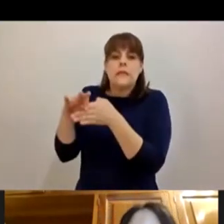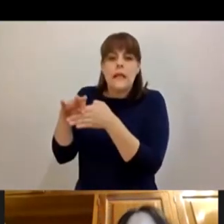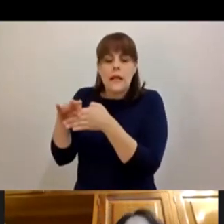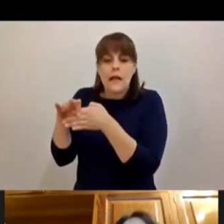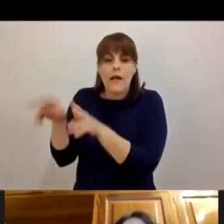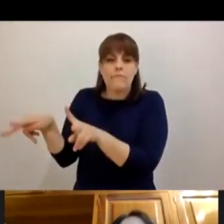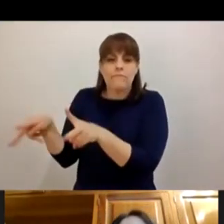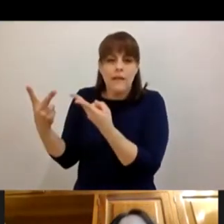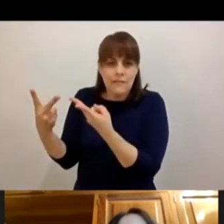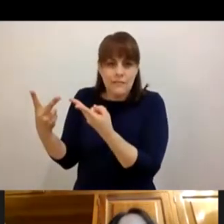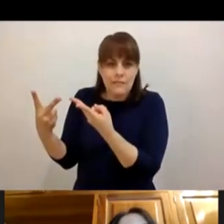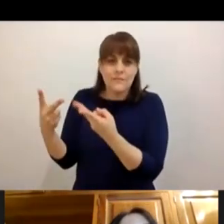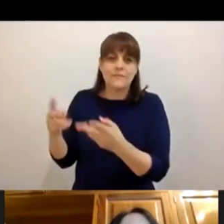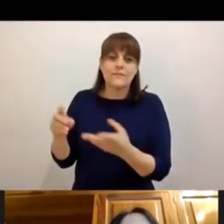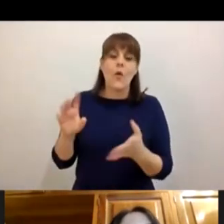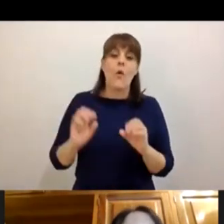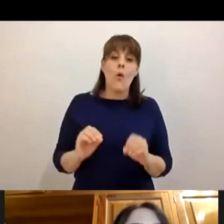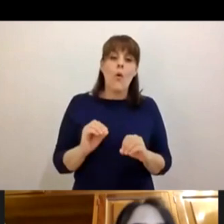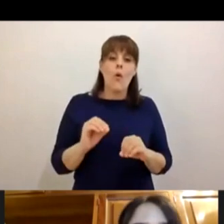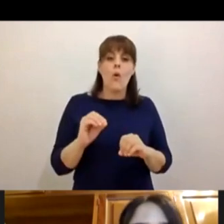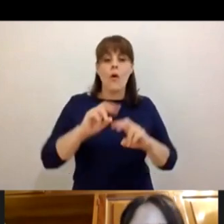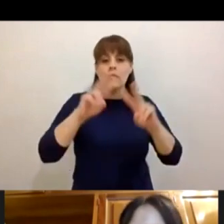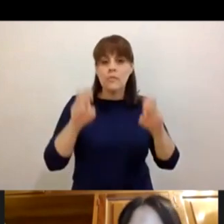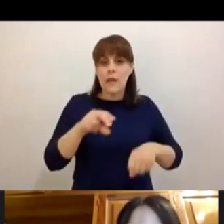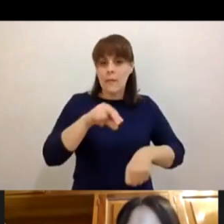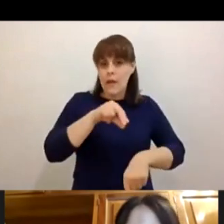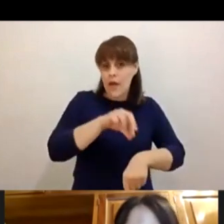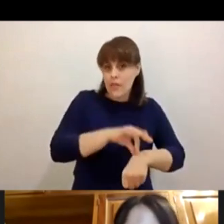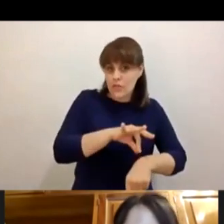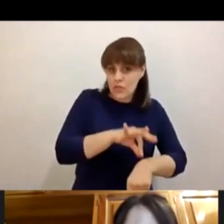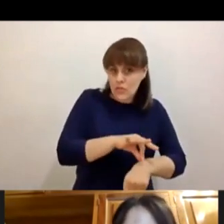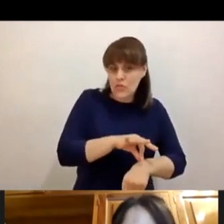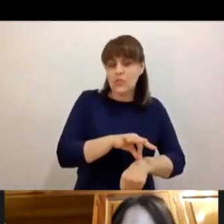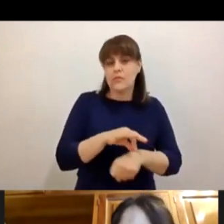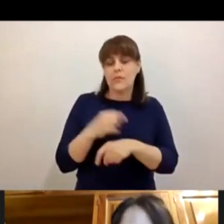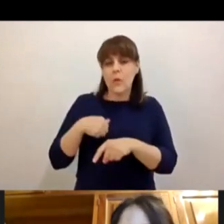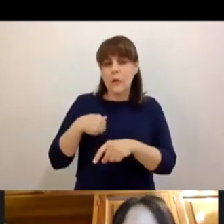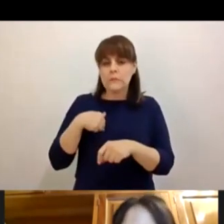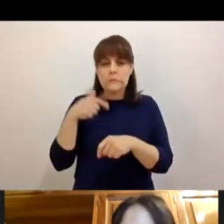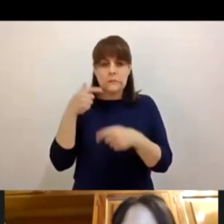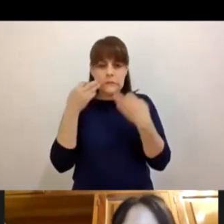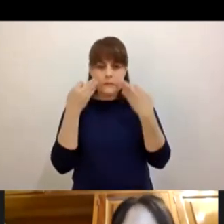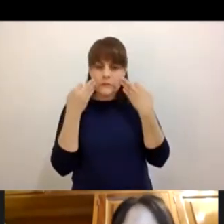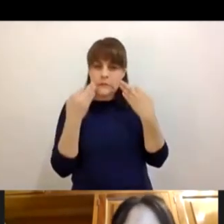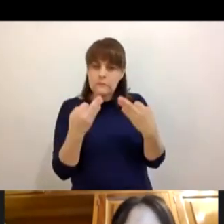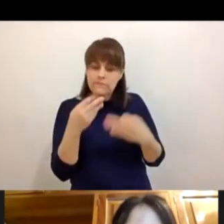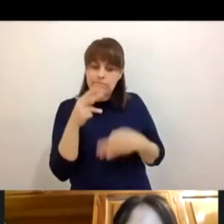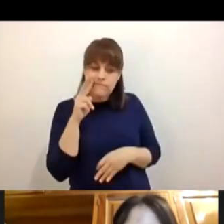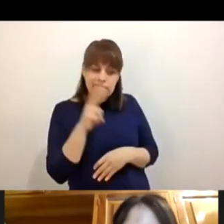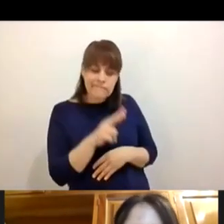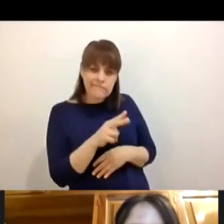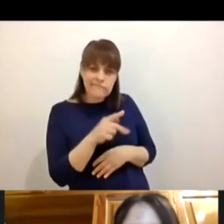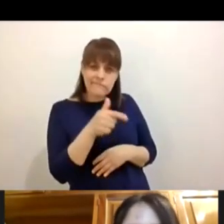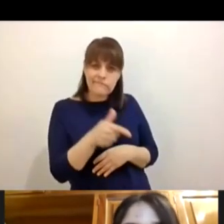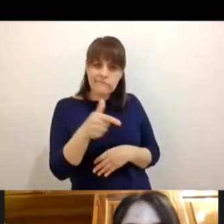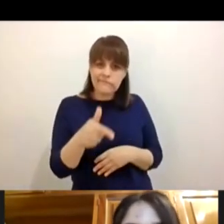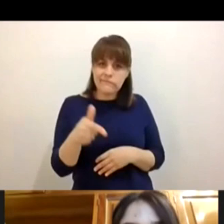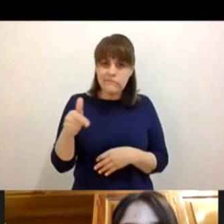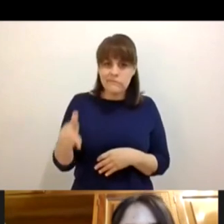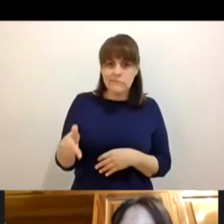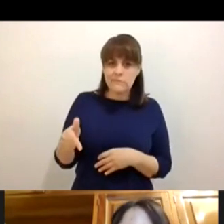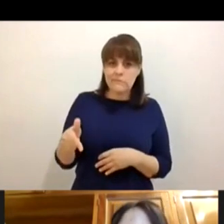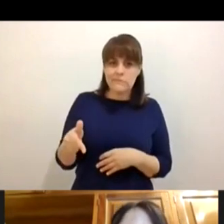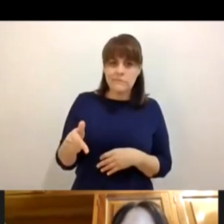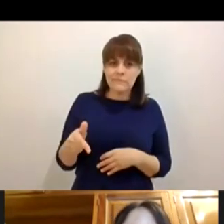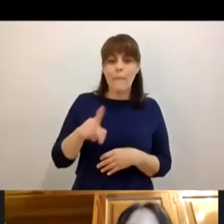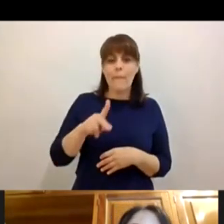temas médicos, ¿no? De repente ya nuestra experiencia nos ha llevado a ver y a preguntarnos, ¿no? Como con este tema de la patología dual,